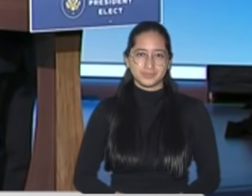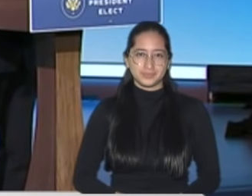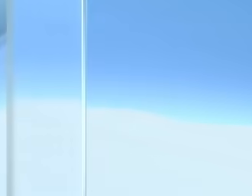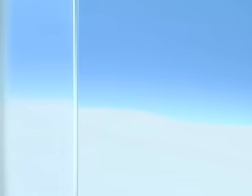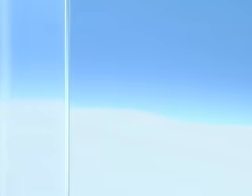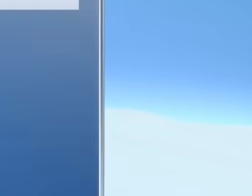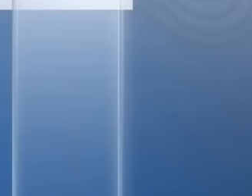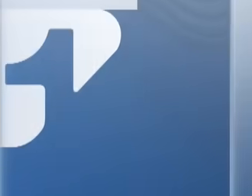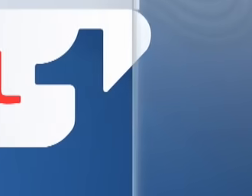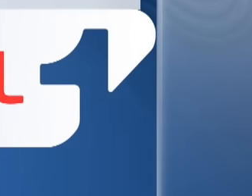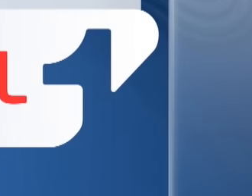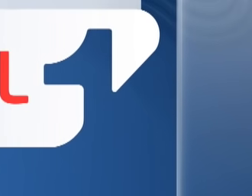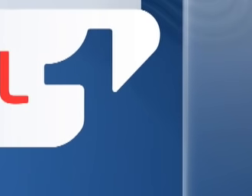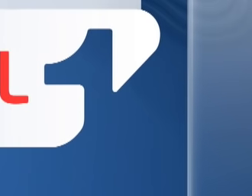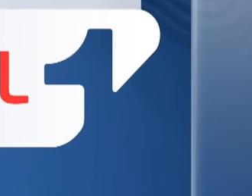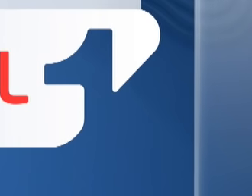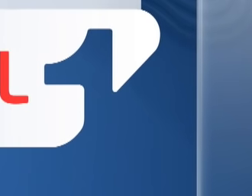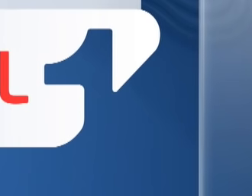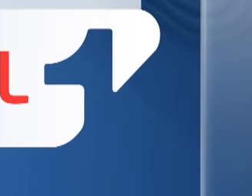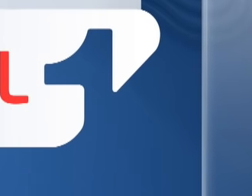volvemos.